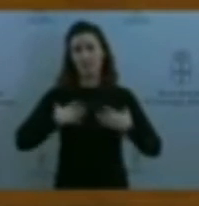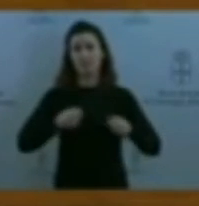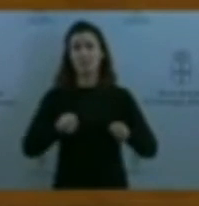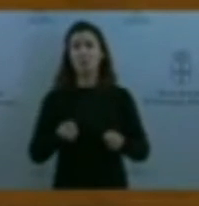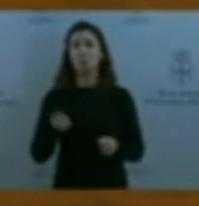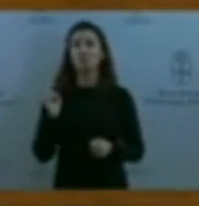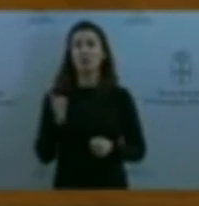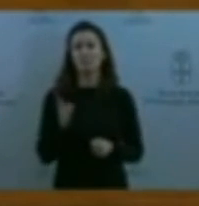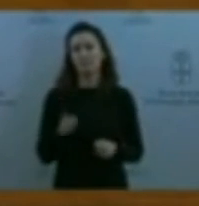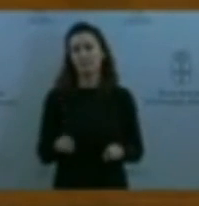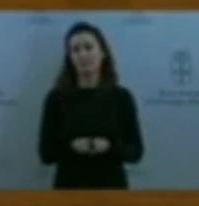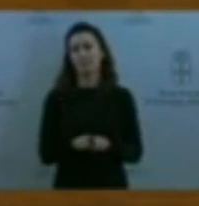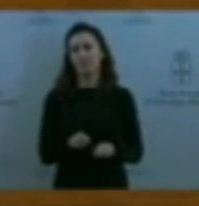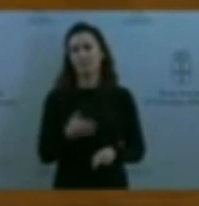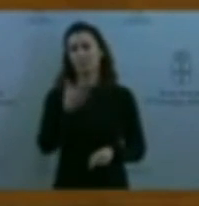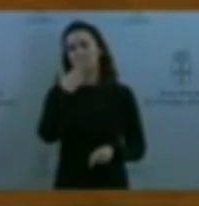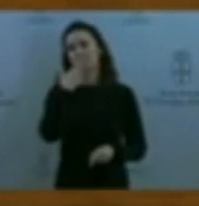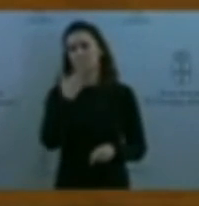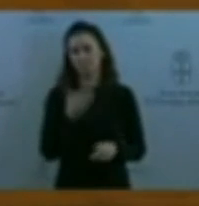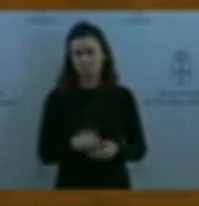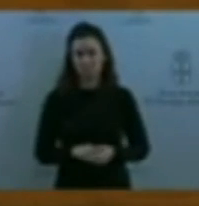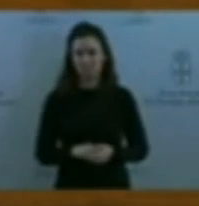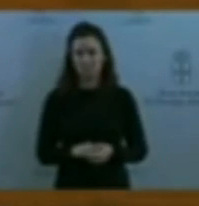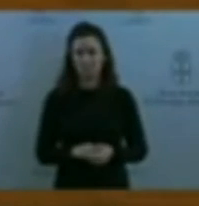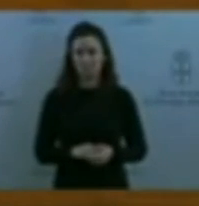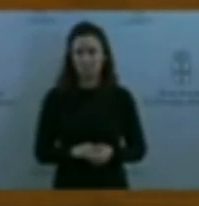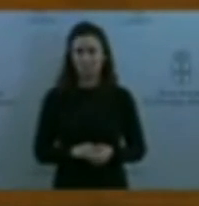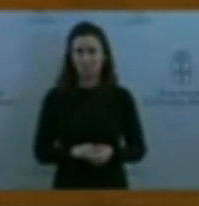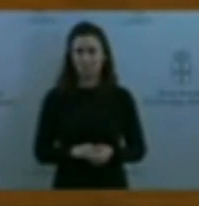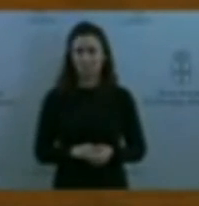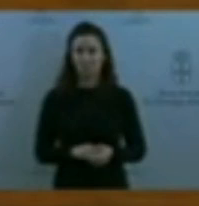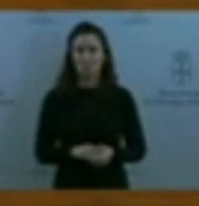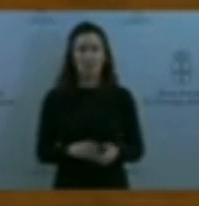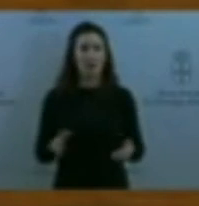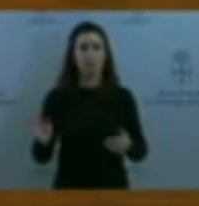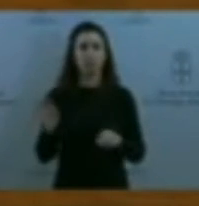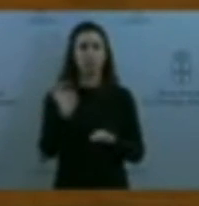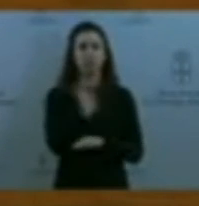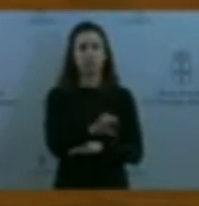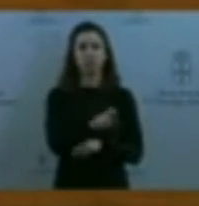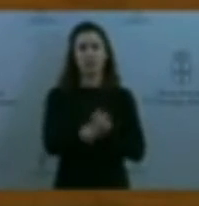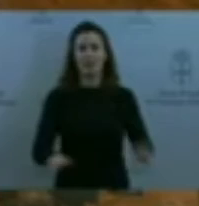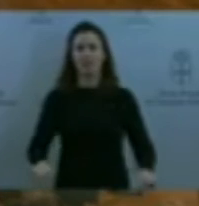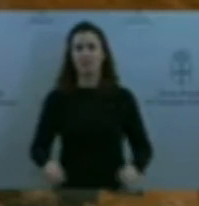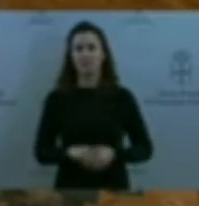Y lo que es peor, es una tomadura de pelo a todos los asturianos.